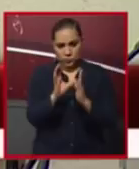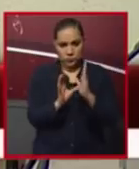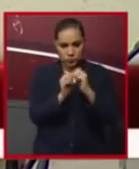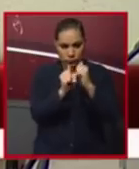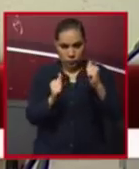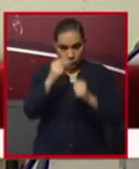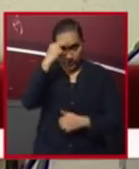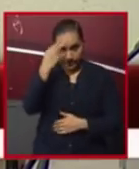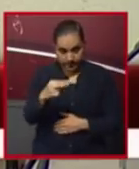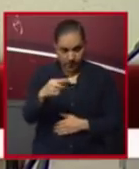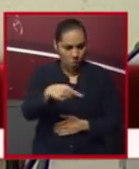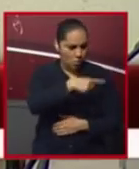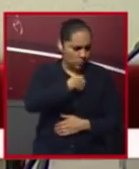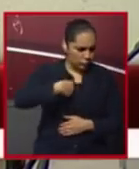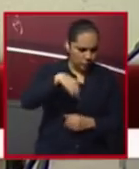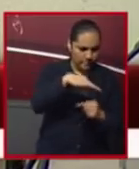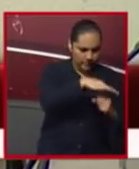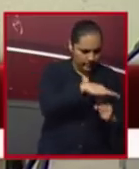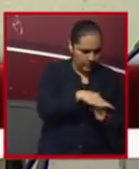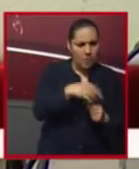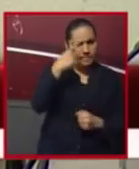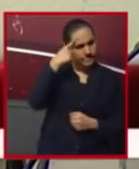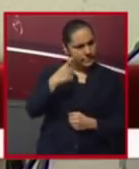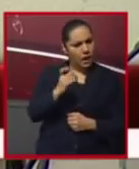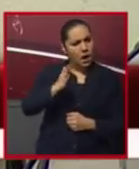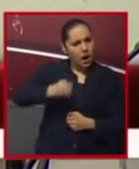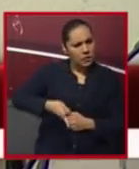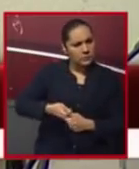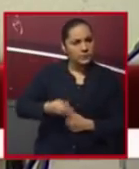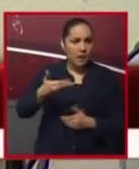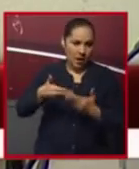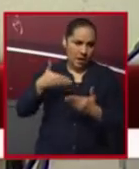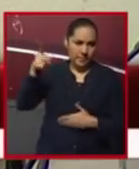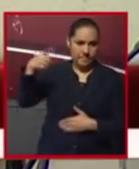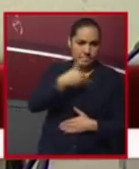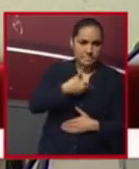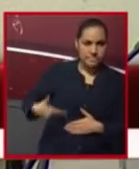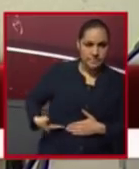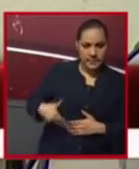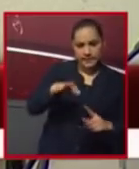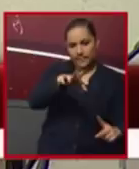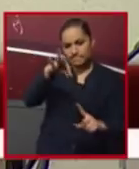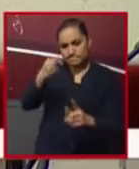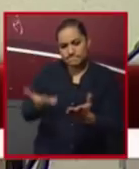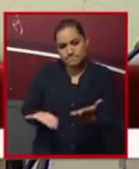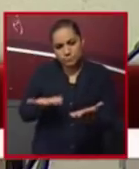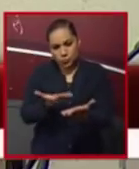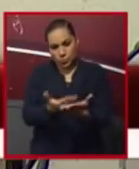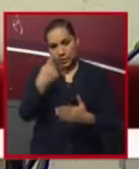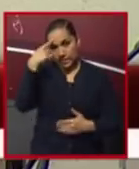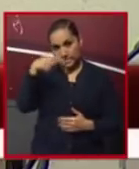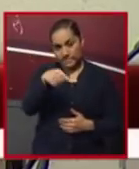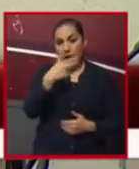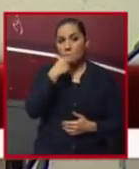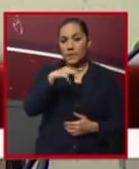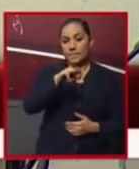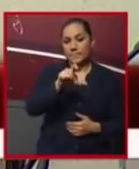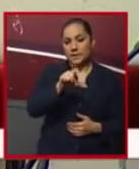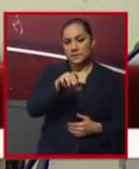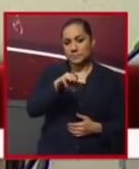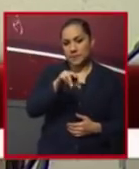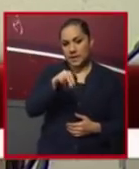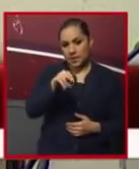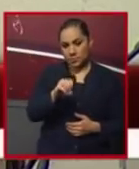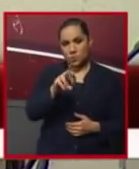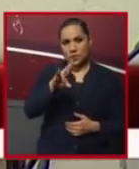Estados Unidos Mexicanos, ratifica el nombramiento expedido por el Poder Ejecutivo Federal a favor de Maximiliano Reyes Zúñiga